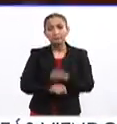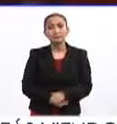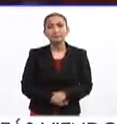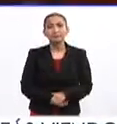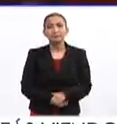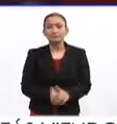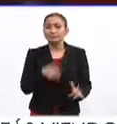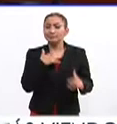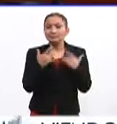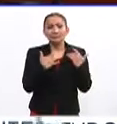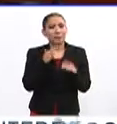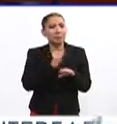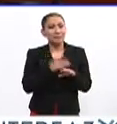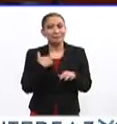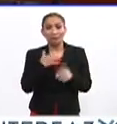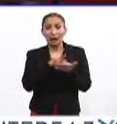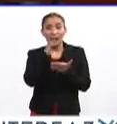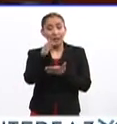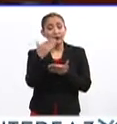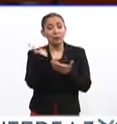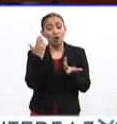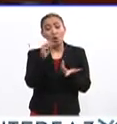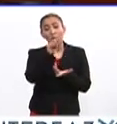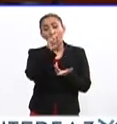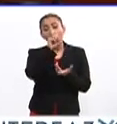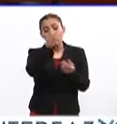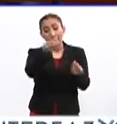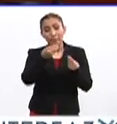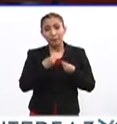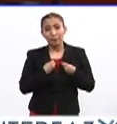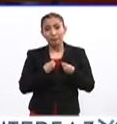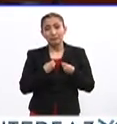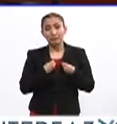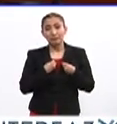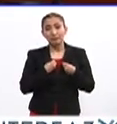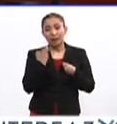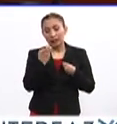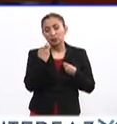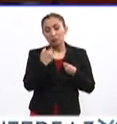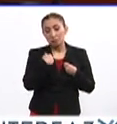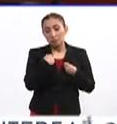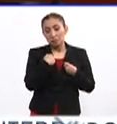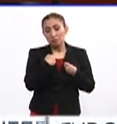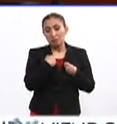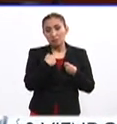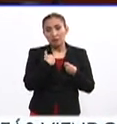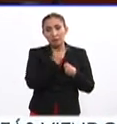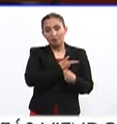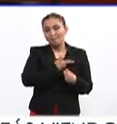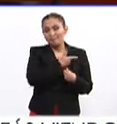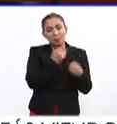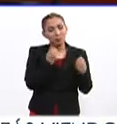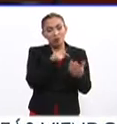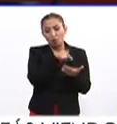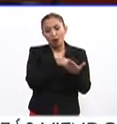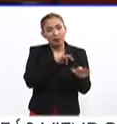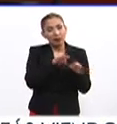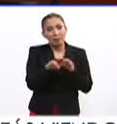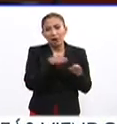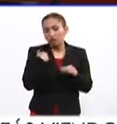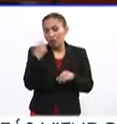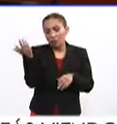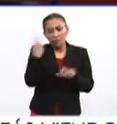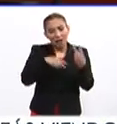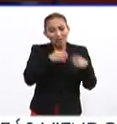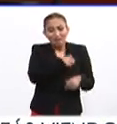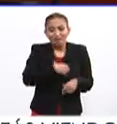se siente mucho más agradecido por lo que la UAM le da, ¿no? Eso es lo que a mí me encanta mi espacio de trabajo, vengo a